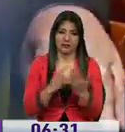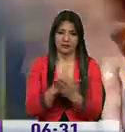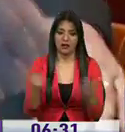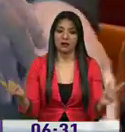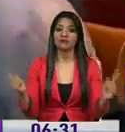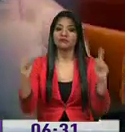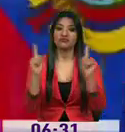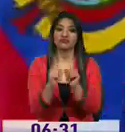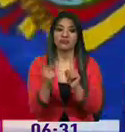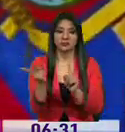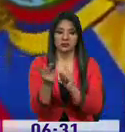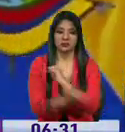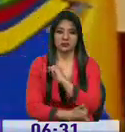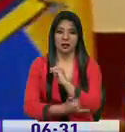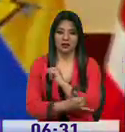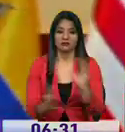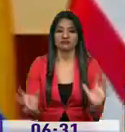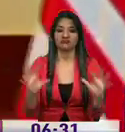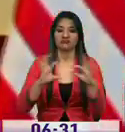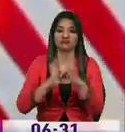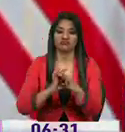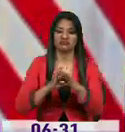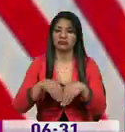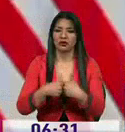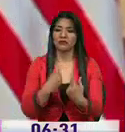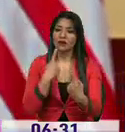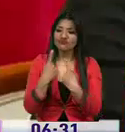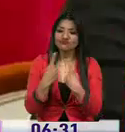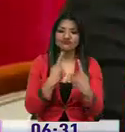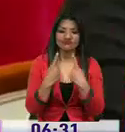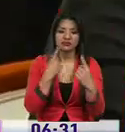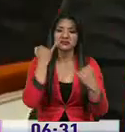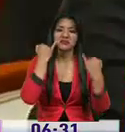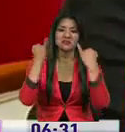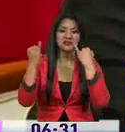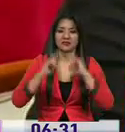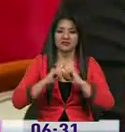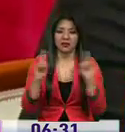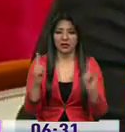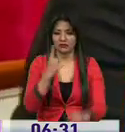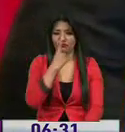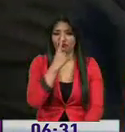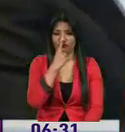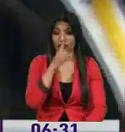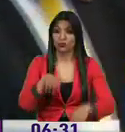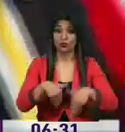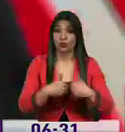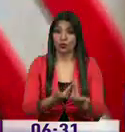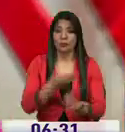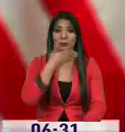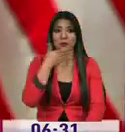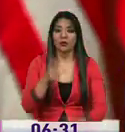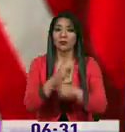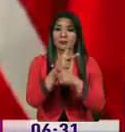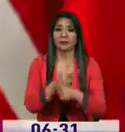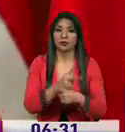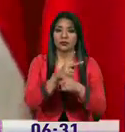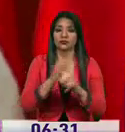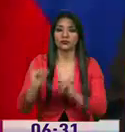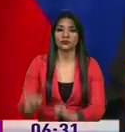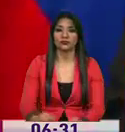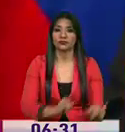ambos países a través del diálogo sobre ejes de interés. Uno de ellos, el mejoramiento de sistemas de protección